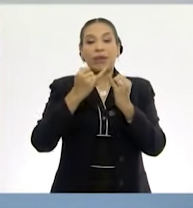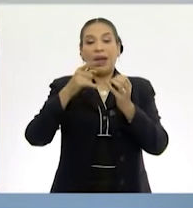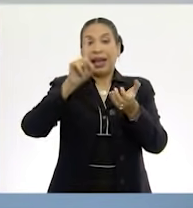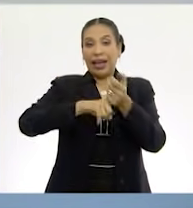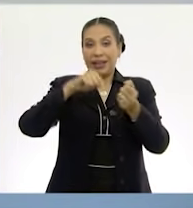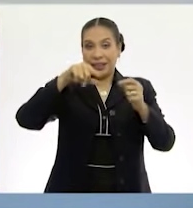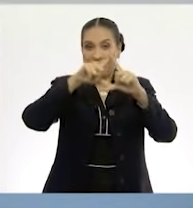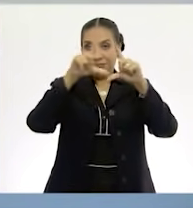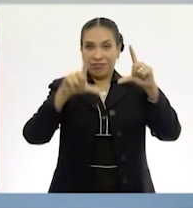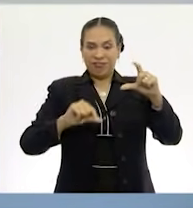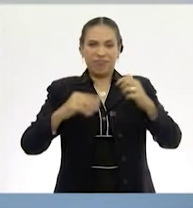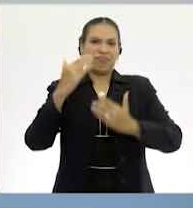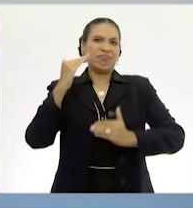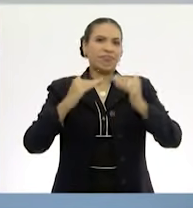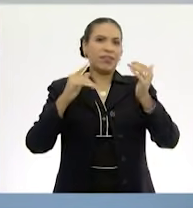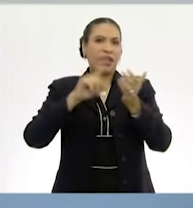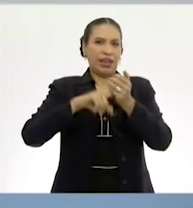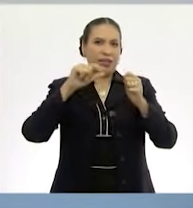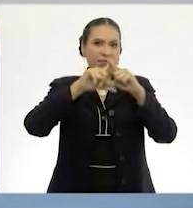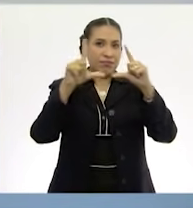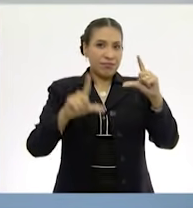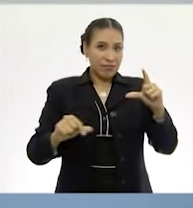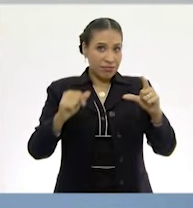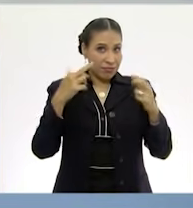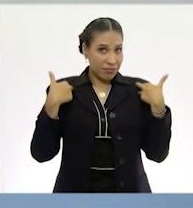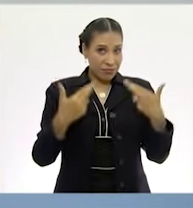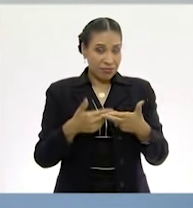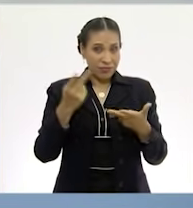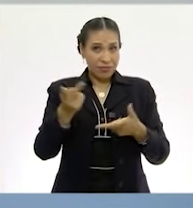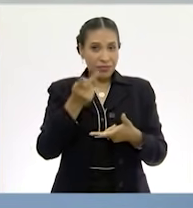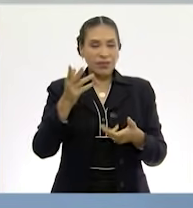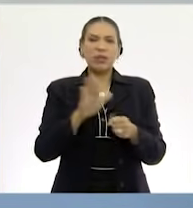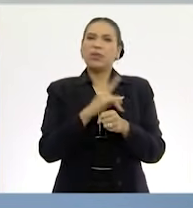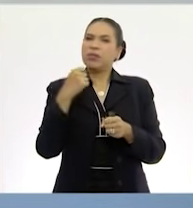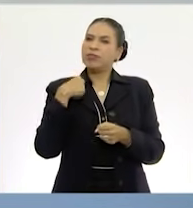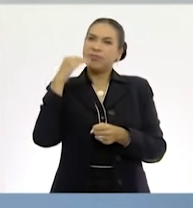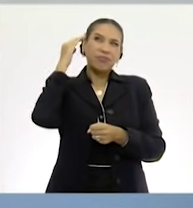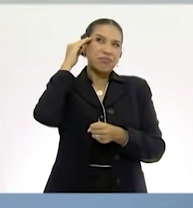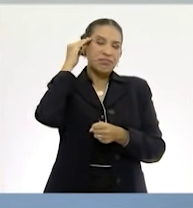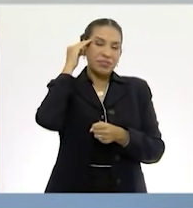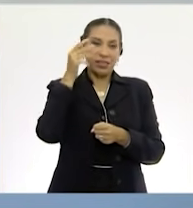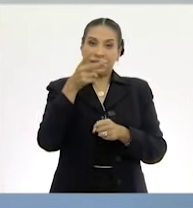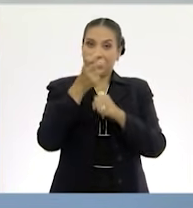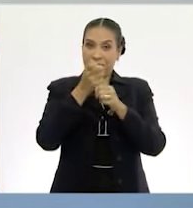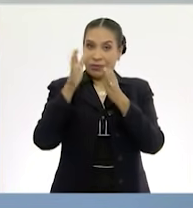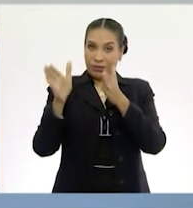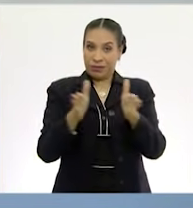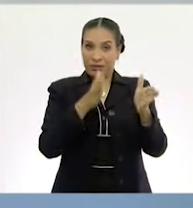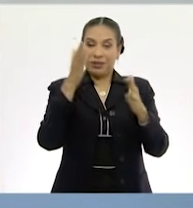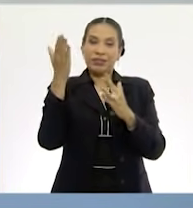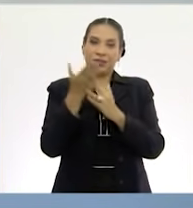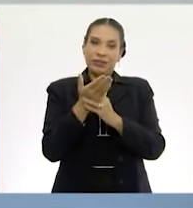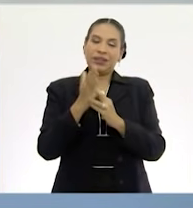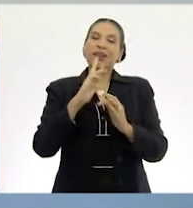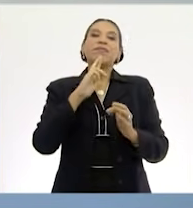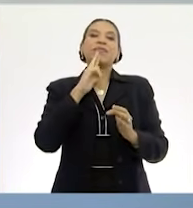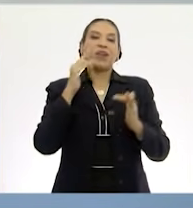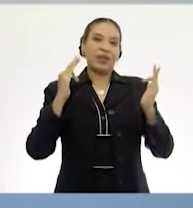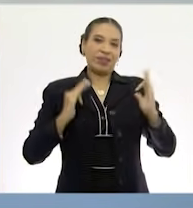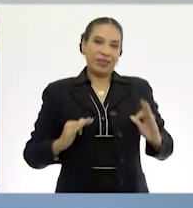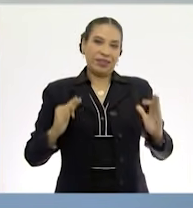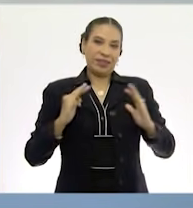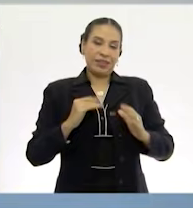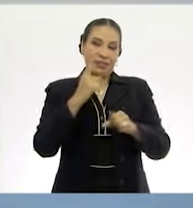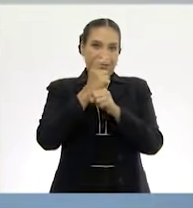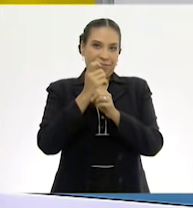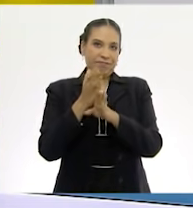la inestabilidad que hubo dentro del país, maestra. Porque yo supongo que esta segunda mitad ya fue mucho más tranquila